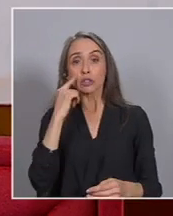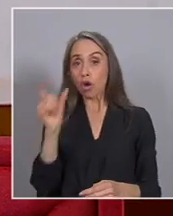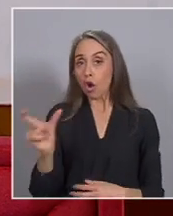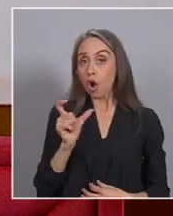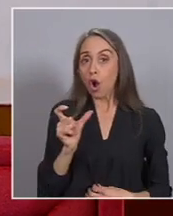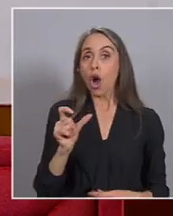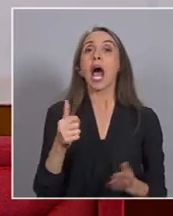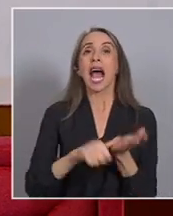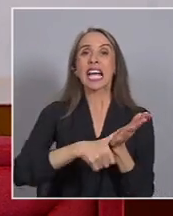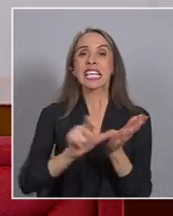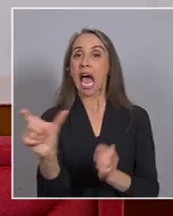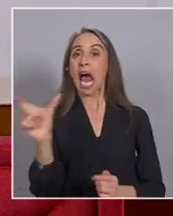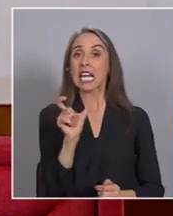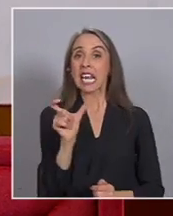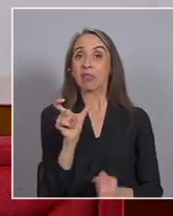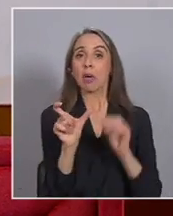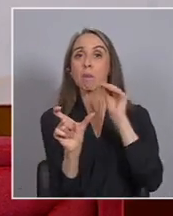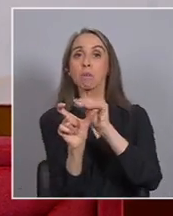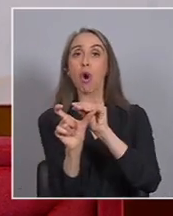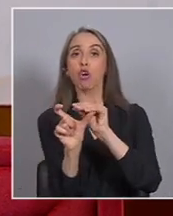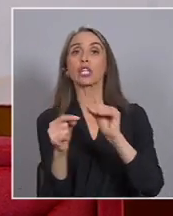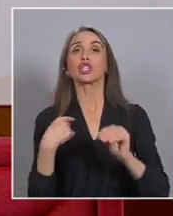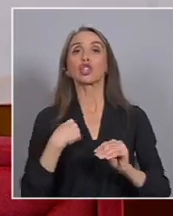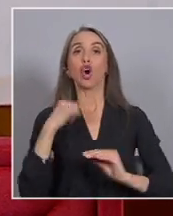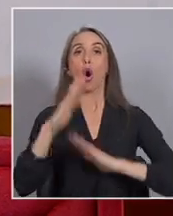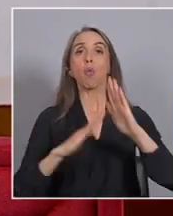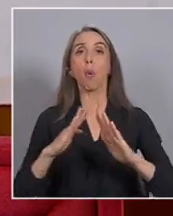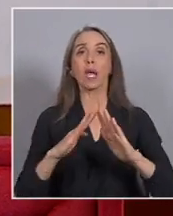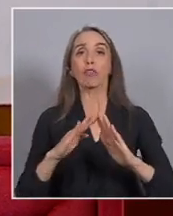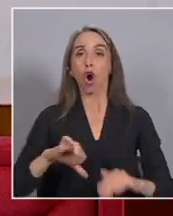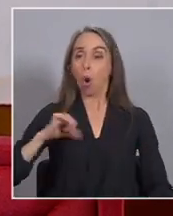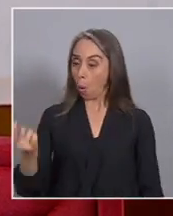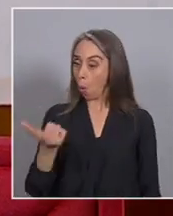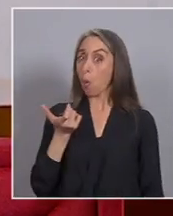carnet con orgullo. Yo cuido.